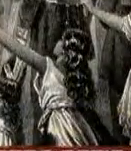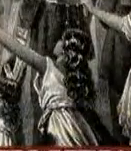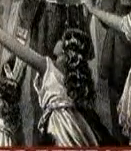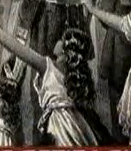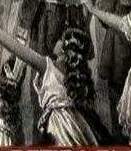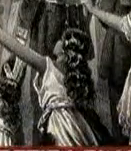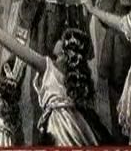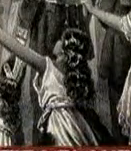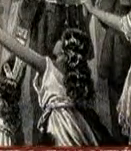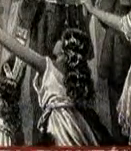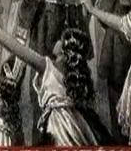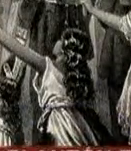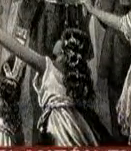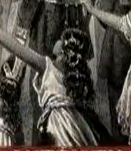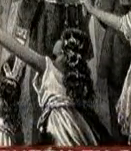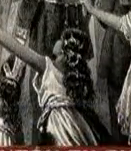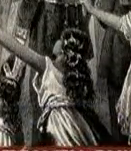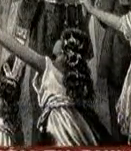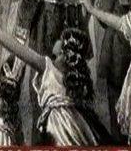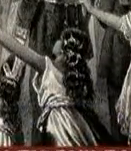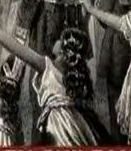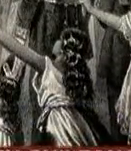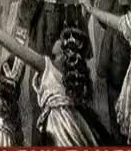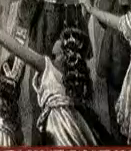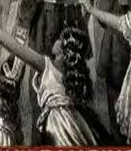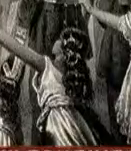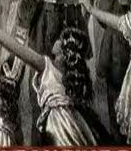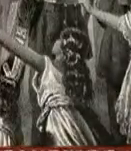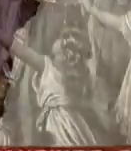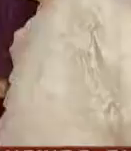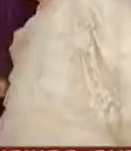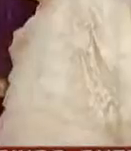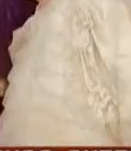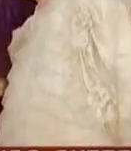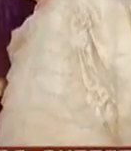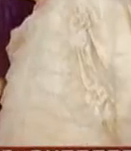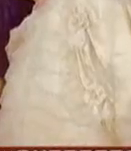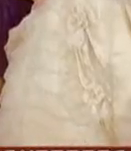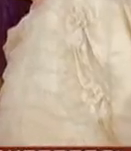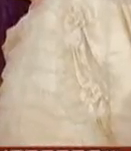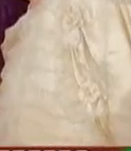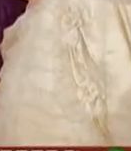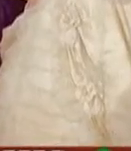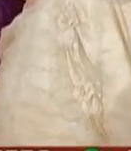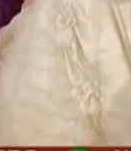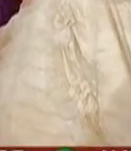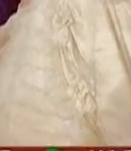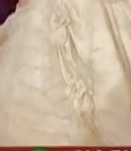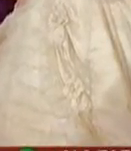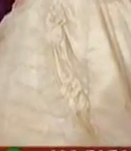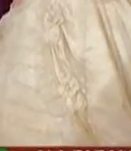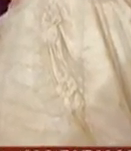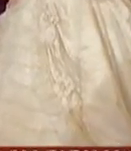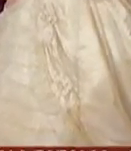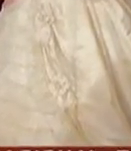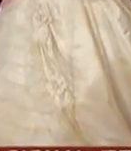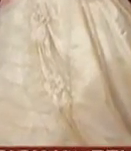Cuando Maximiliano y Carlota llegaron a gobernar el país, decidieron utilizar el castillo como su residencia imperial